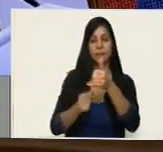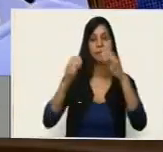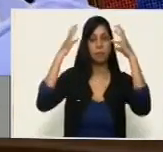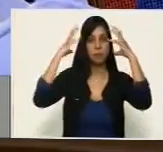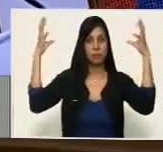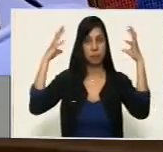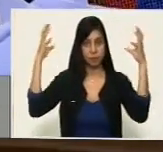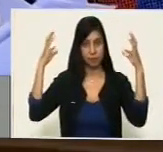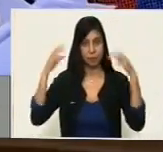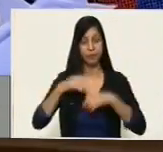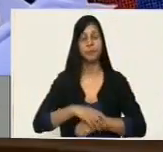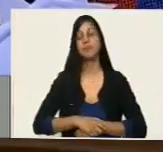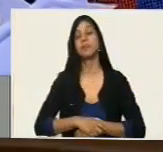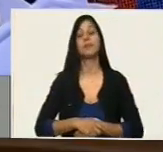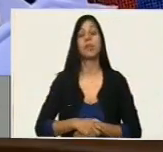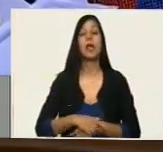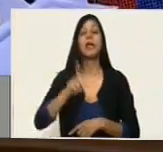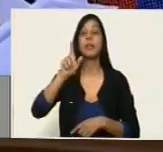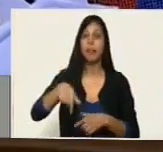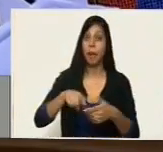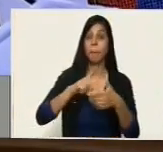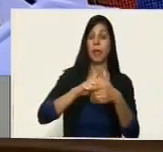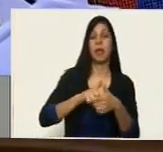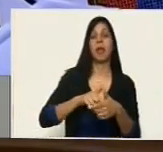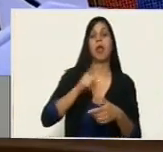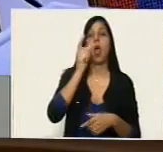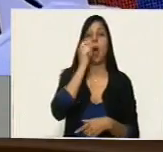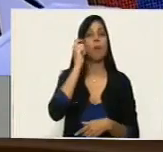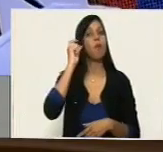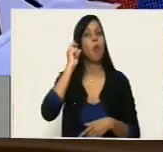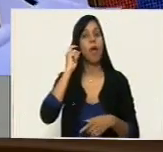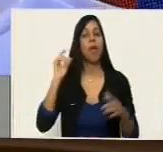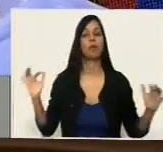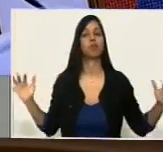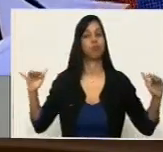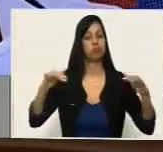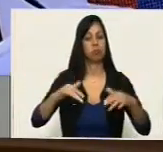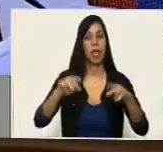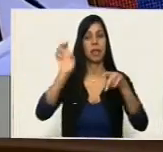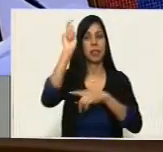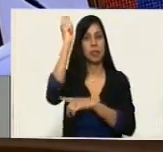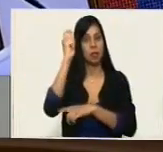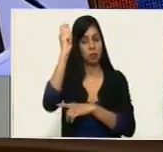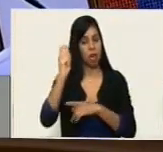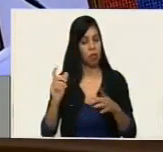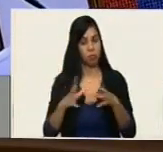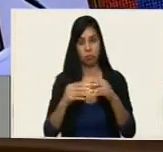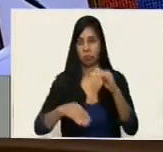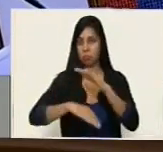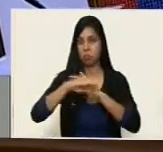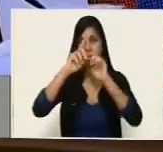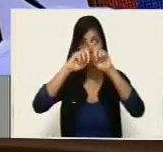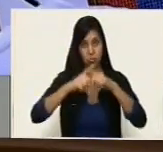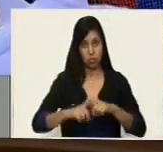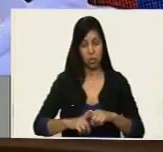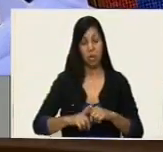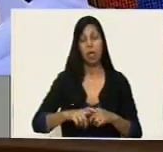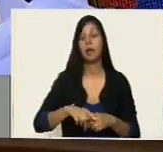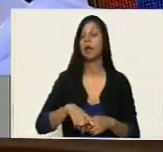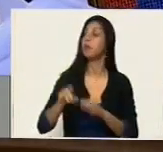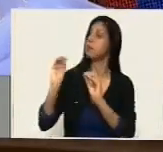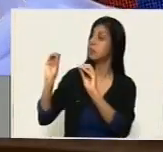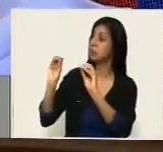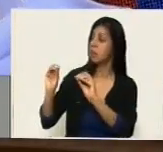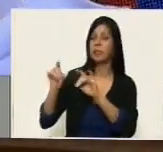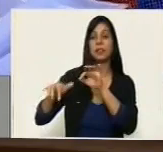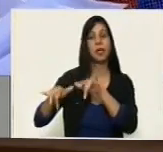Pérez González, así como de los y las constituyentes que se indican en la lista anexa. Seguidamente, la primera vicepresidenta ordenó al secretario